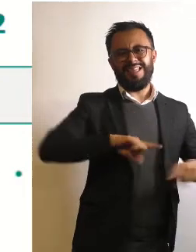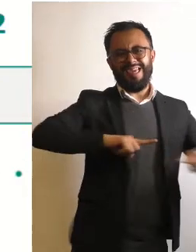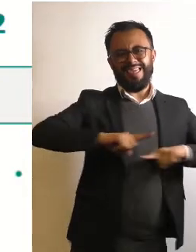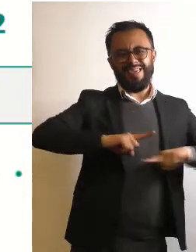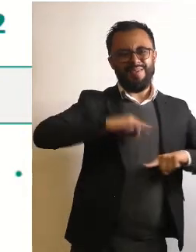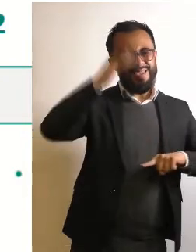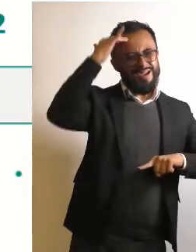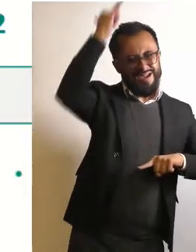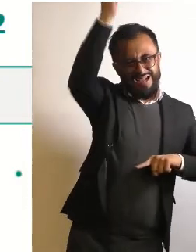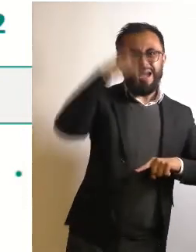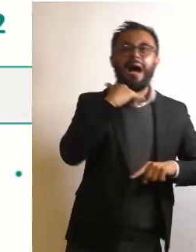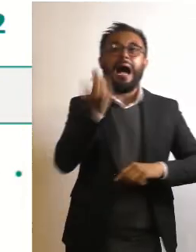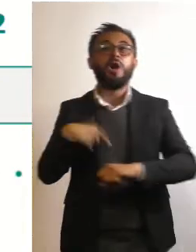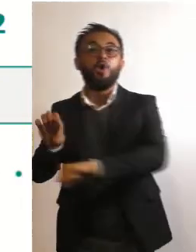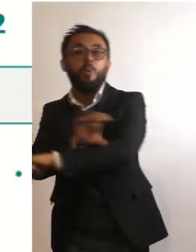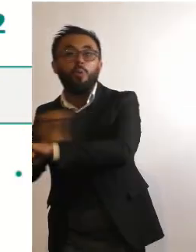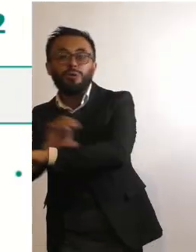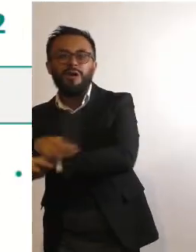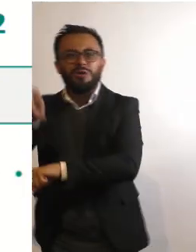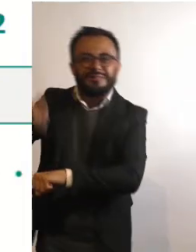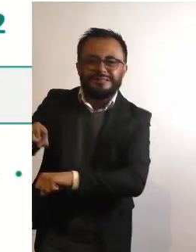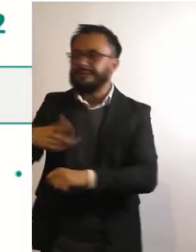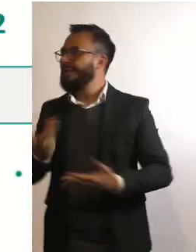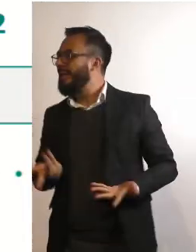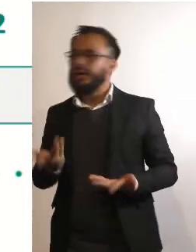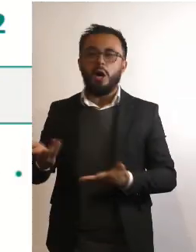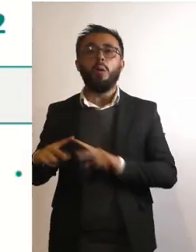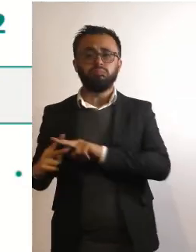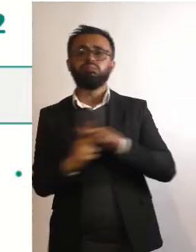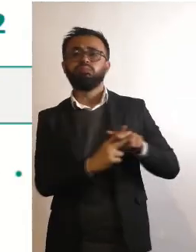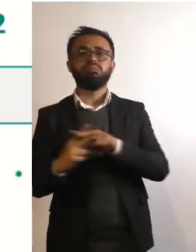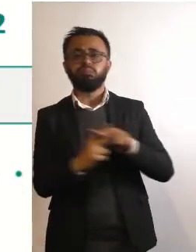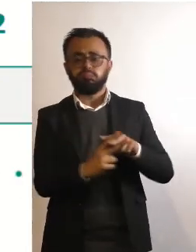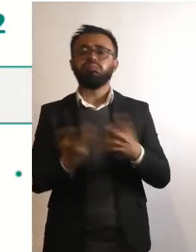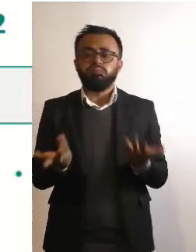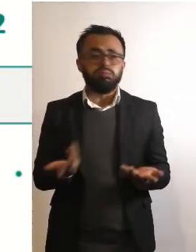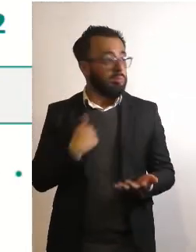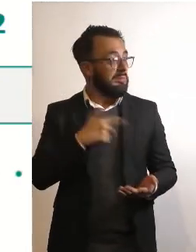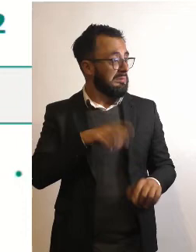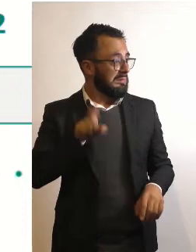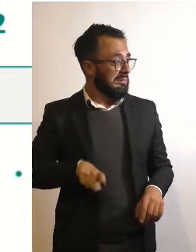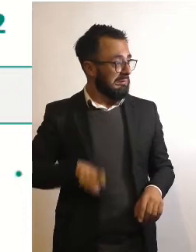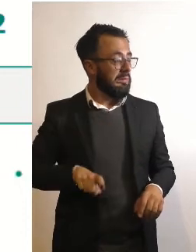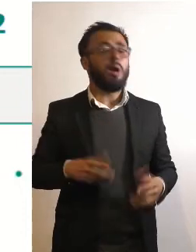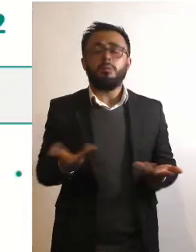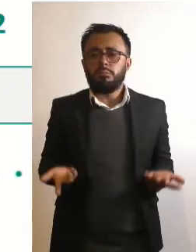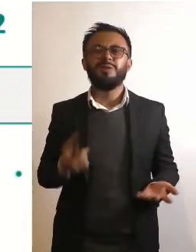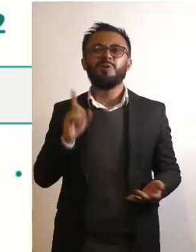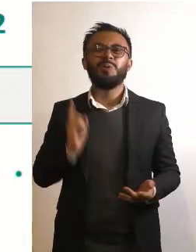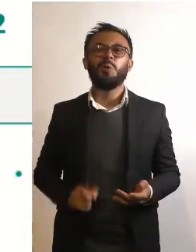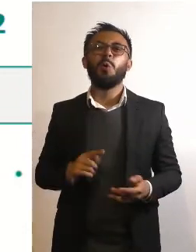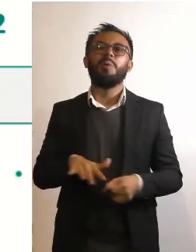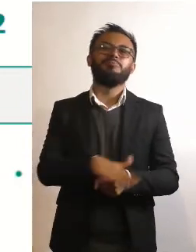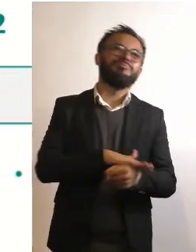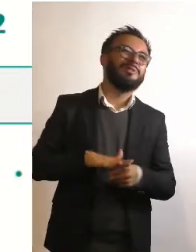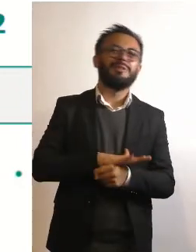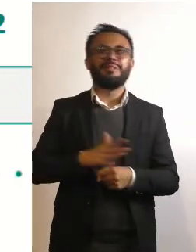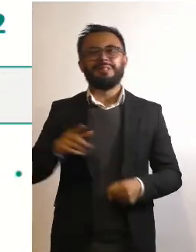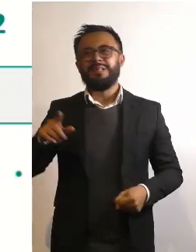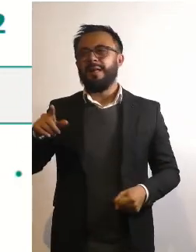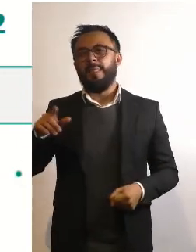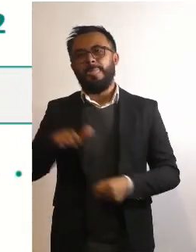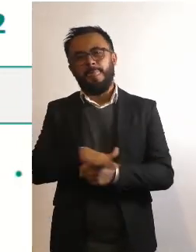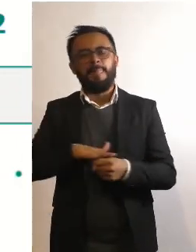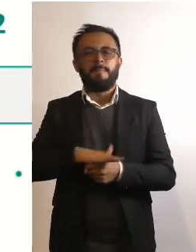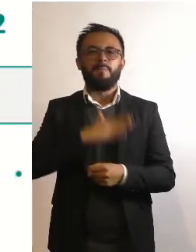lo requiriese, que tuviese requerimientos a este nivel en razón a las necesidades